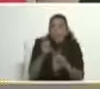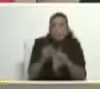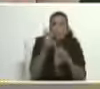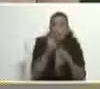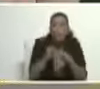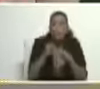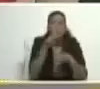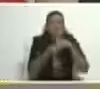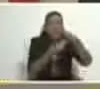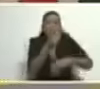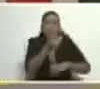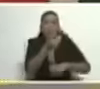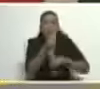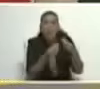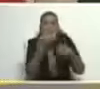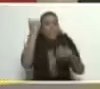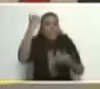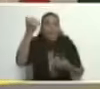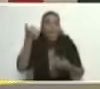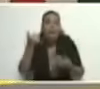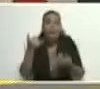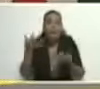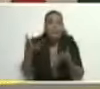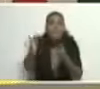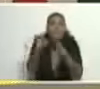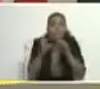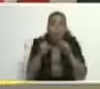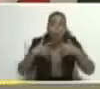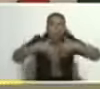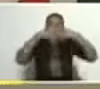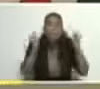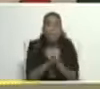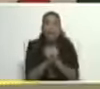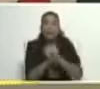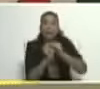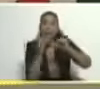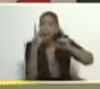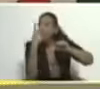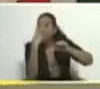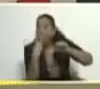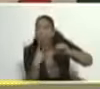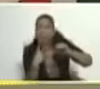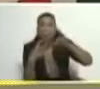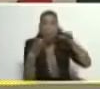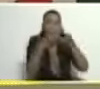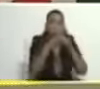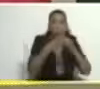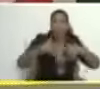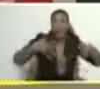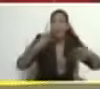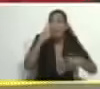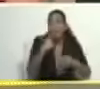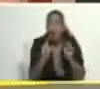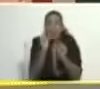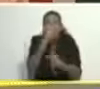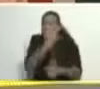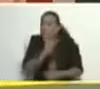¿qué están haciendo? Van a buscar que haya una pelea entre los pobres no muy pobres y los que son muy pobres.